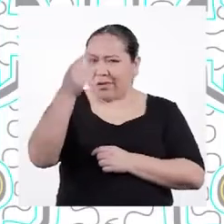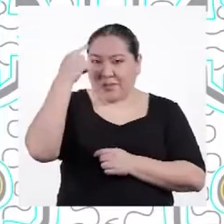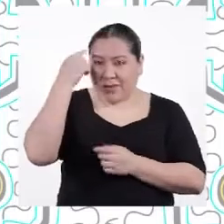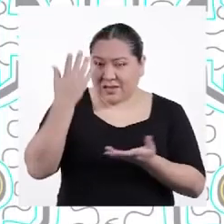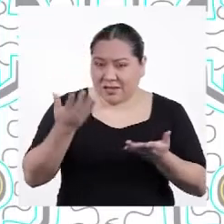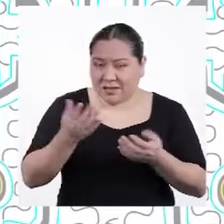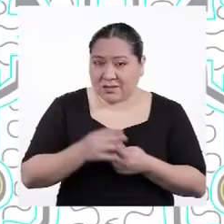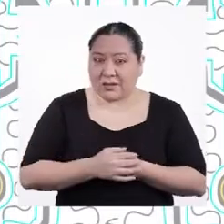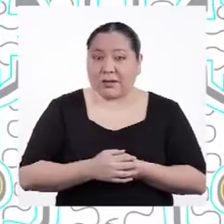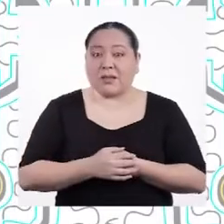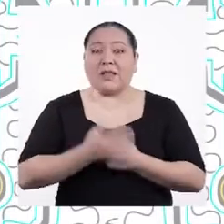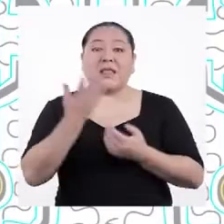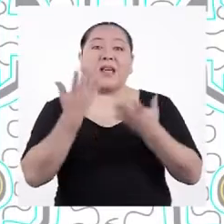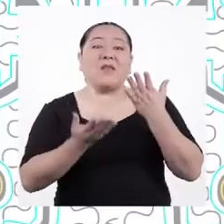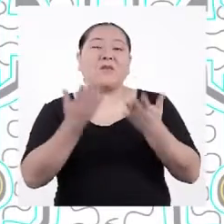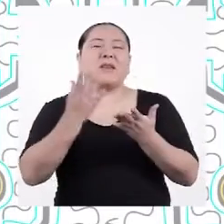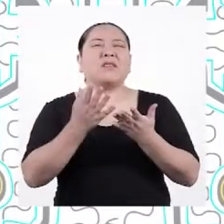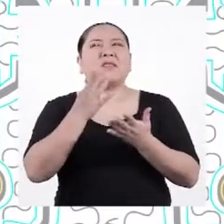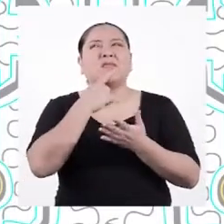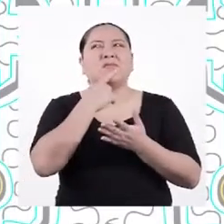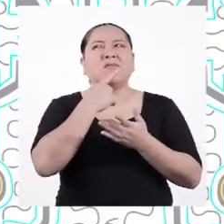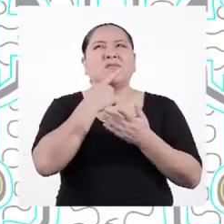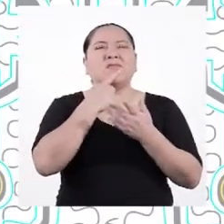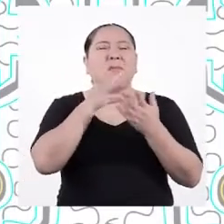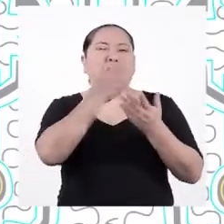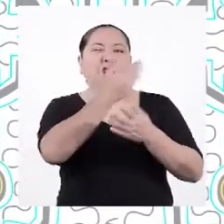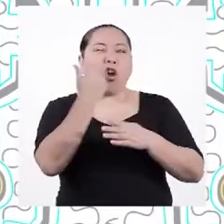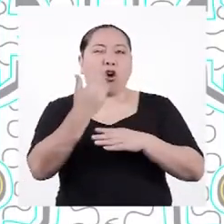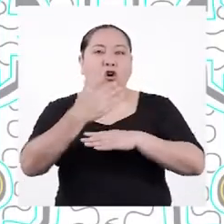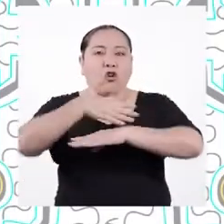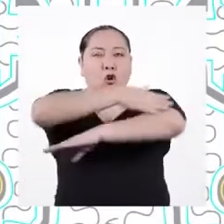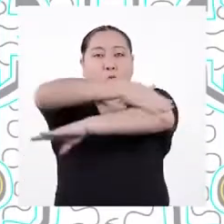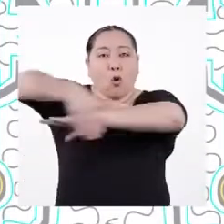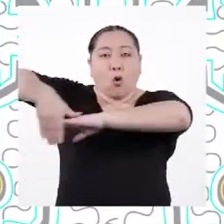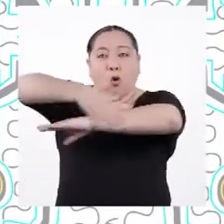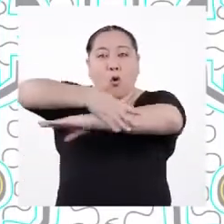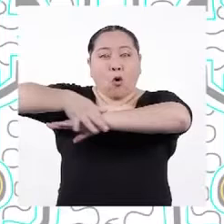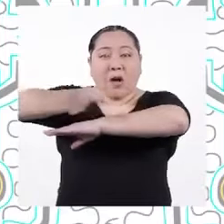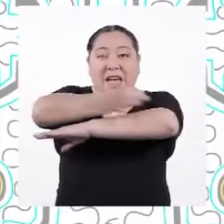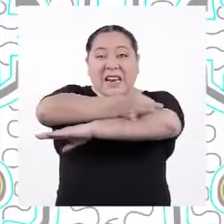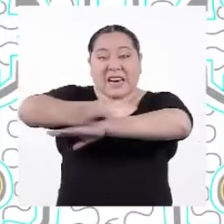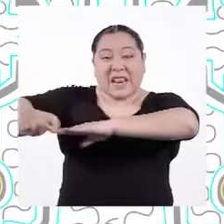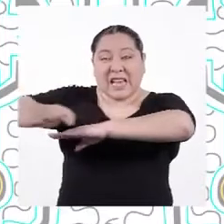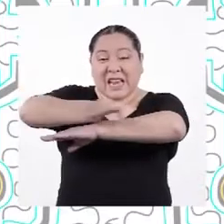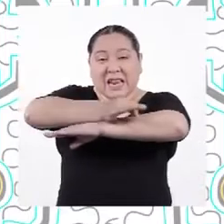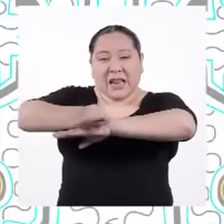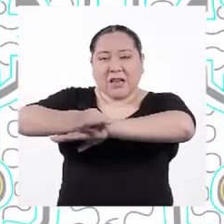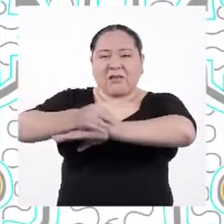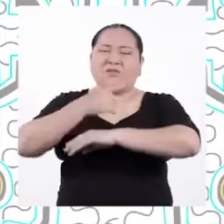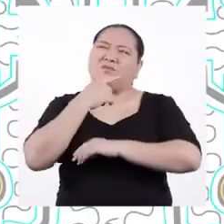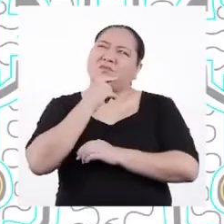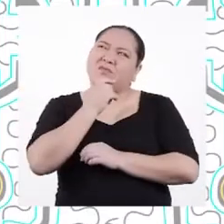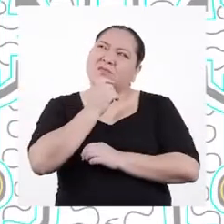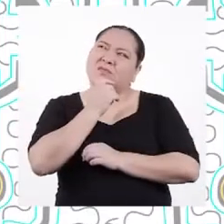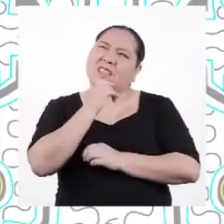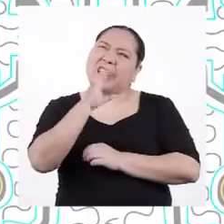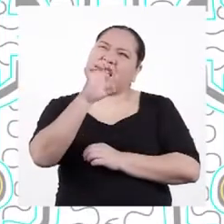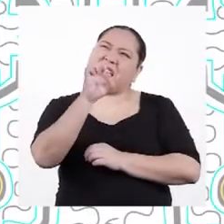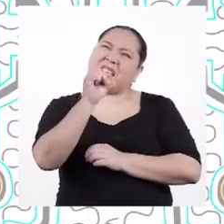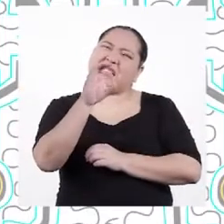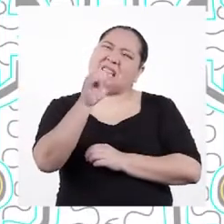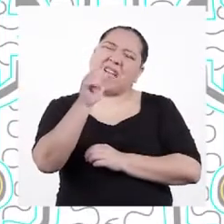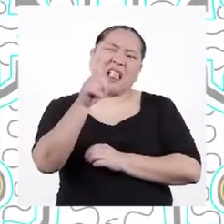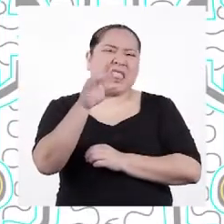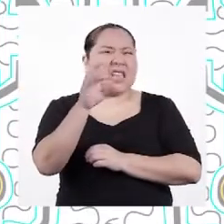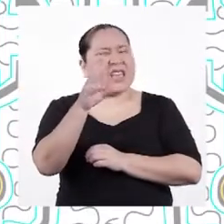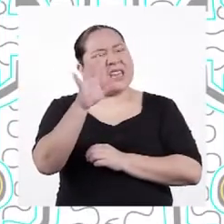algo? ¿Y si hacemos como una especie de regla? ¿Regla? No recuerdo bien el nombre, es algo como escalera o algo